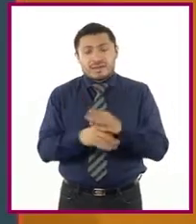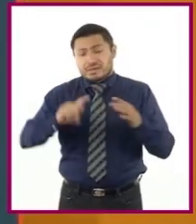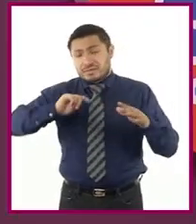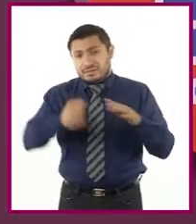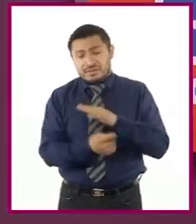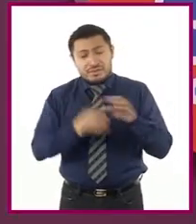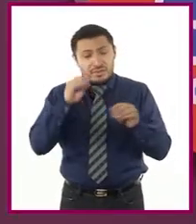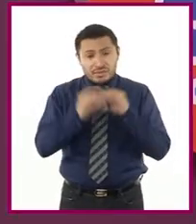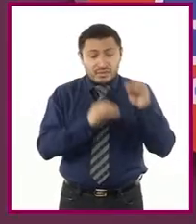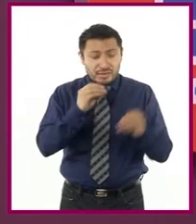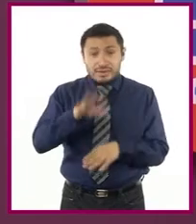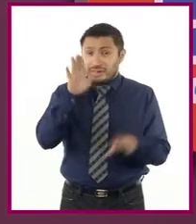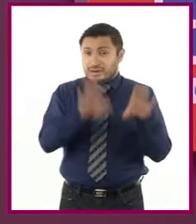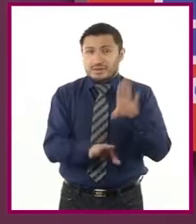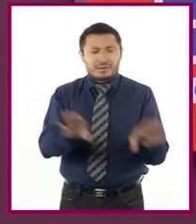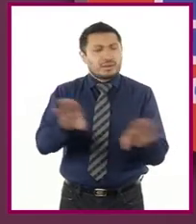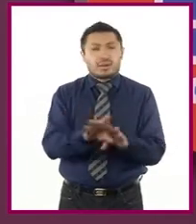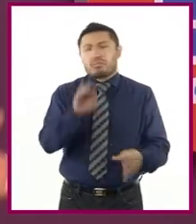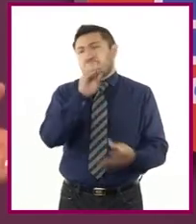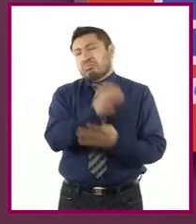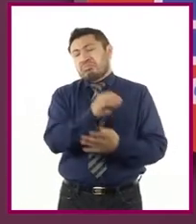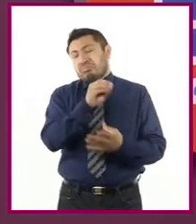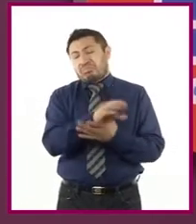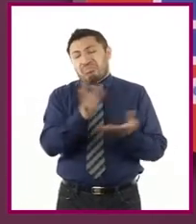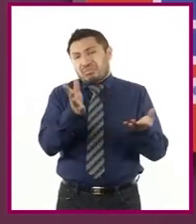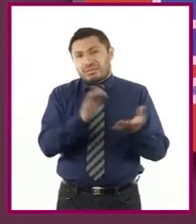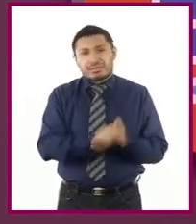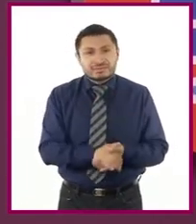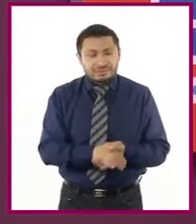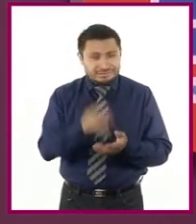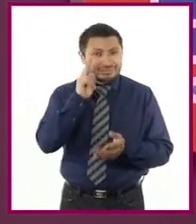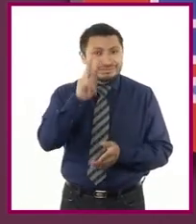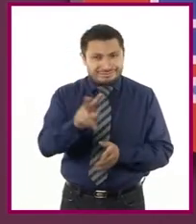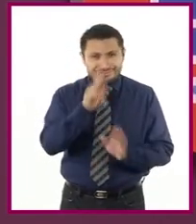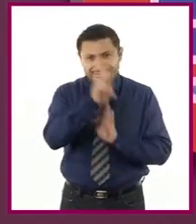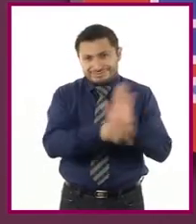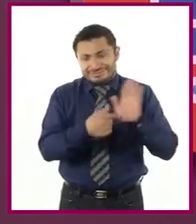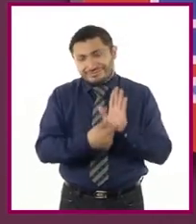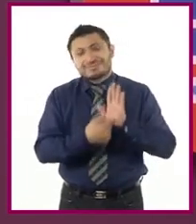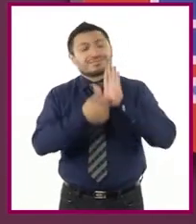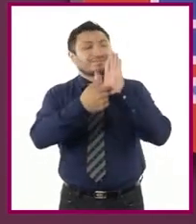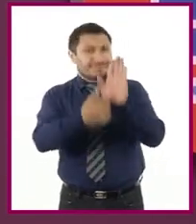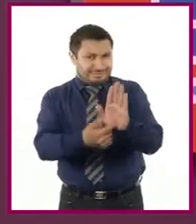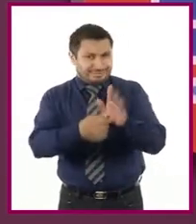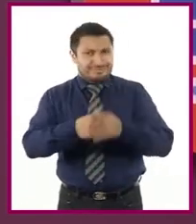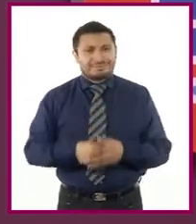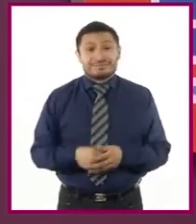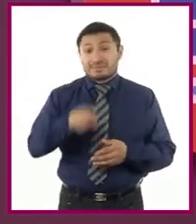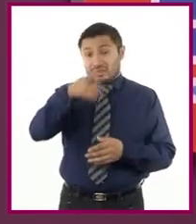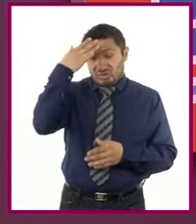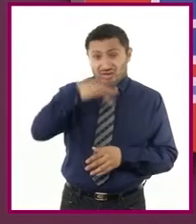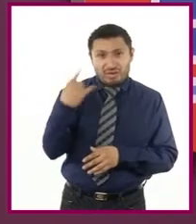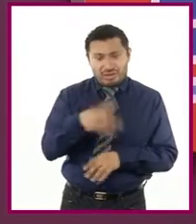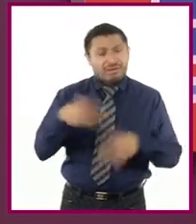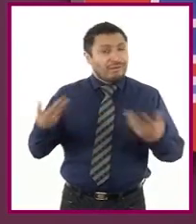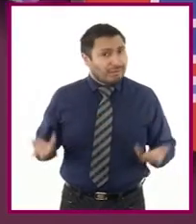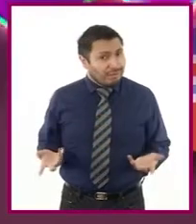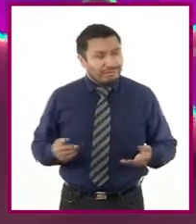técnico que a veces no tomamos en cuenta. Veamos la siguiente cápsula de ¿Sabías qué?